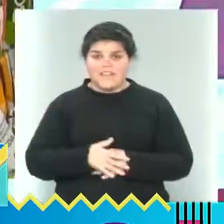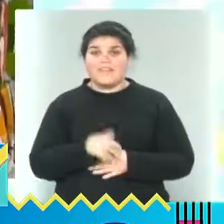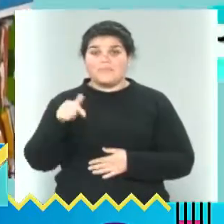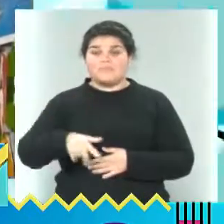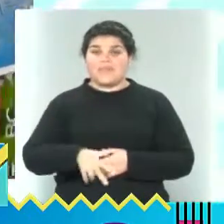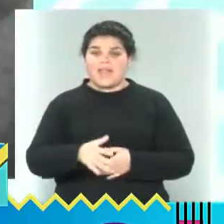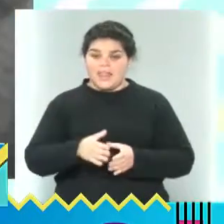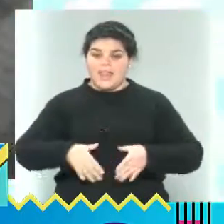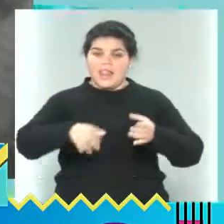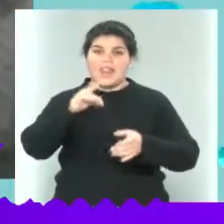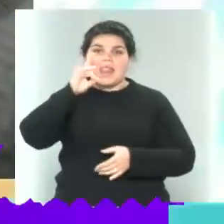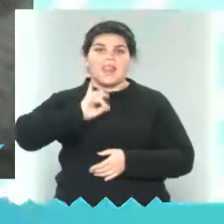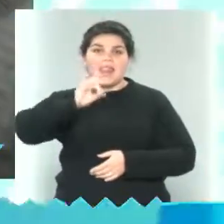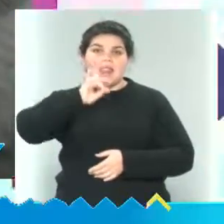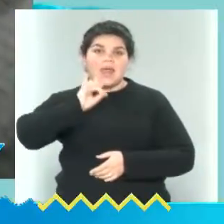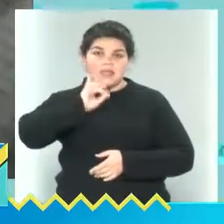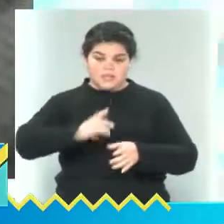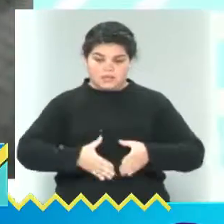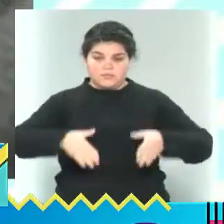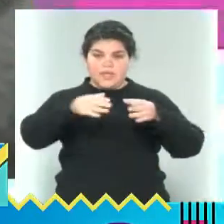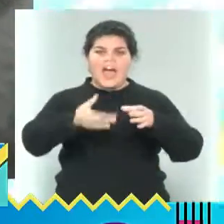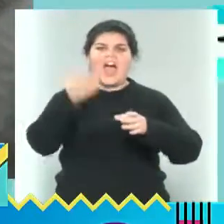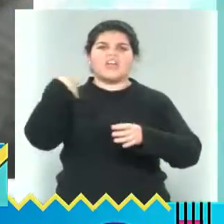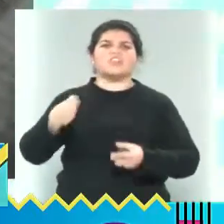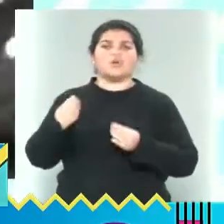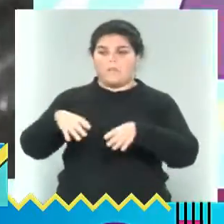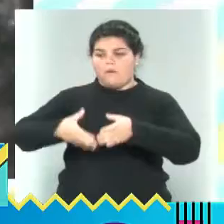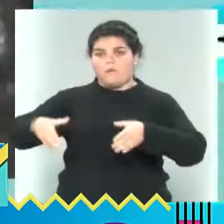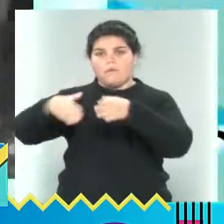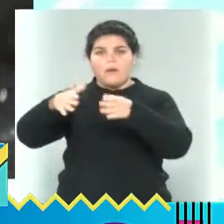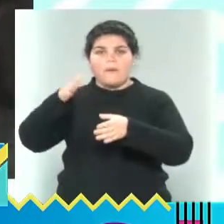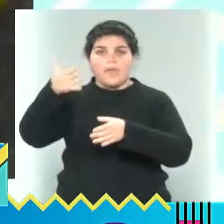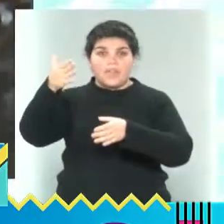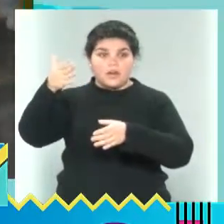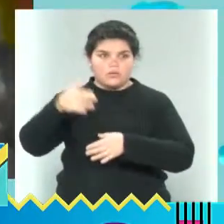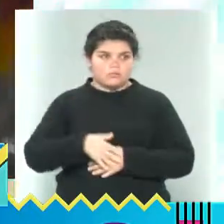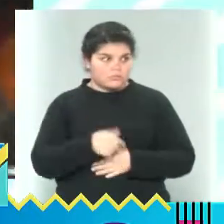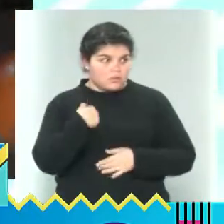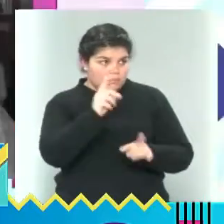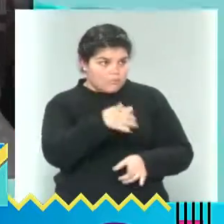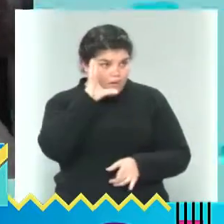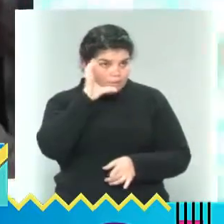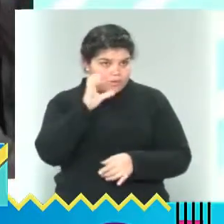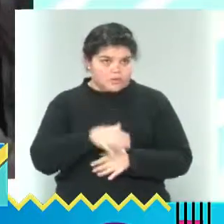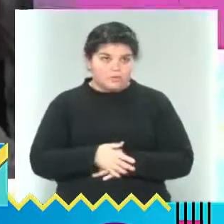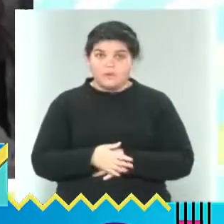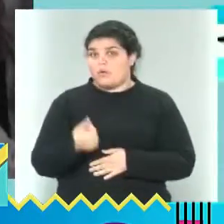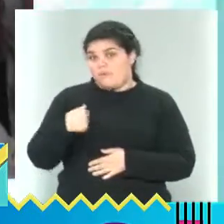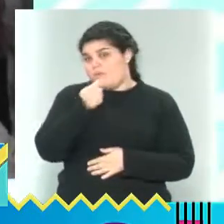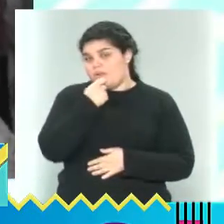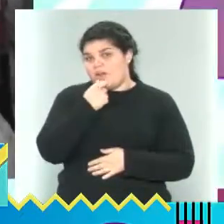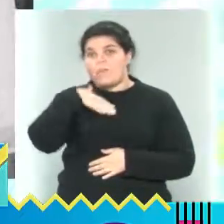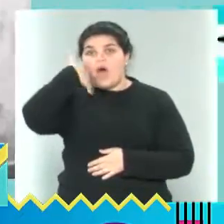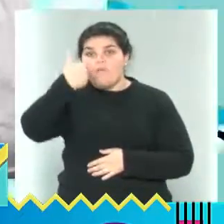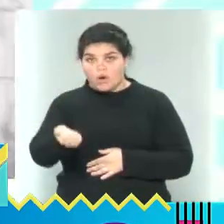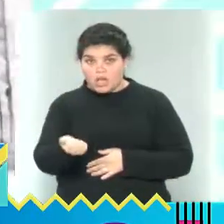leche en sachet, porque antes la leche venía en botella de vidrio. Yo también me acuerdo. Mi abuela